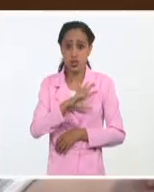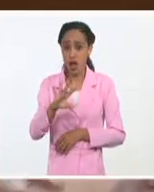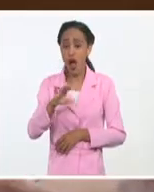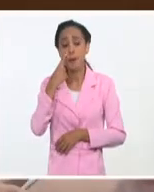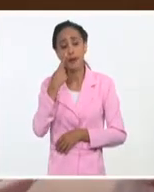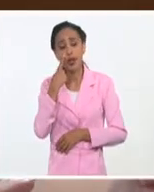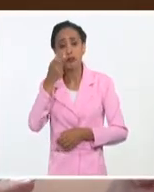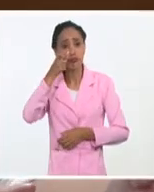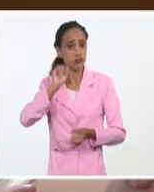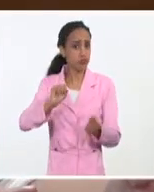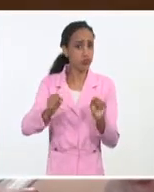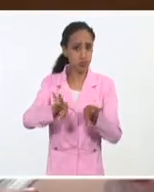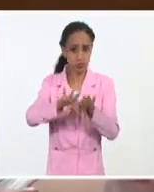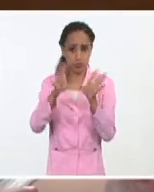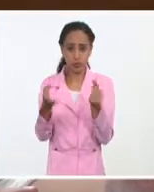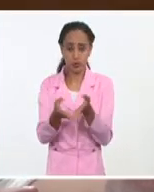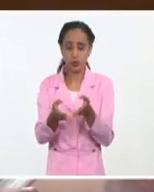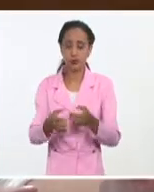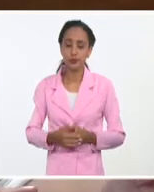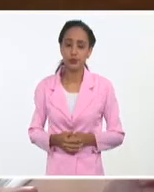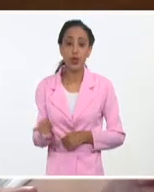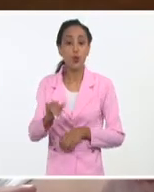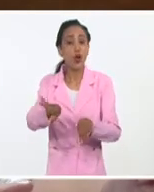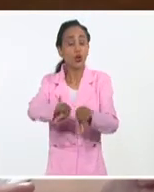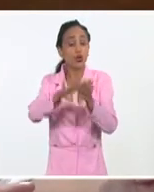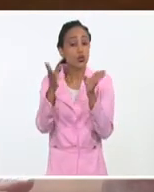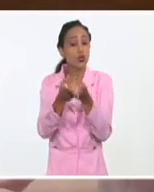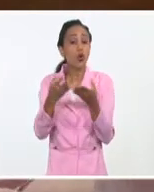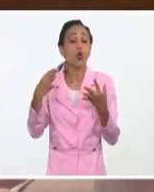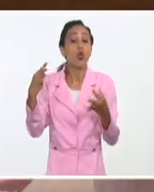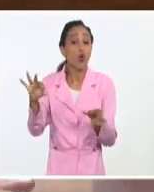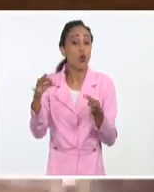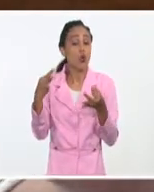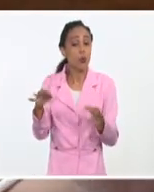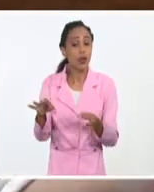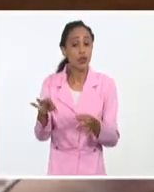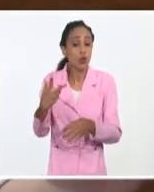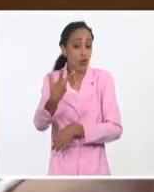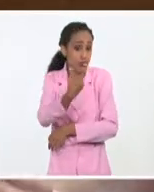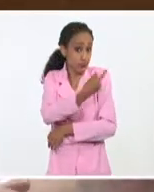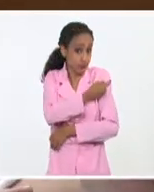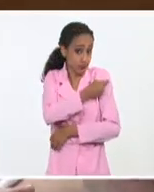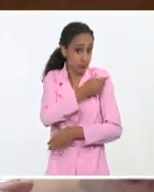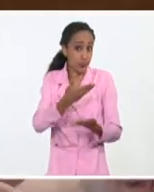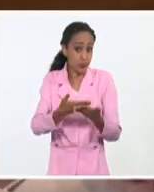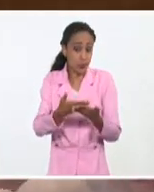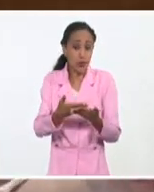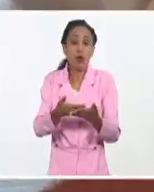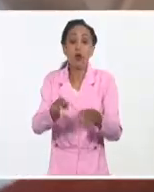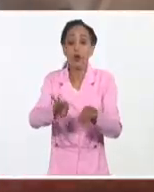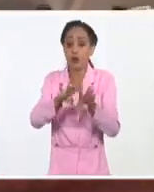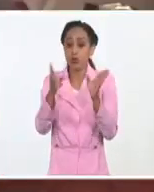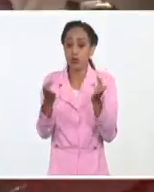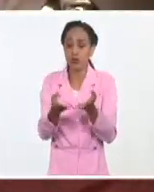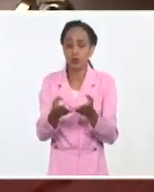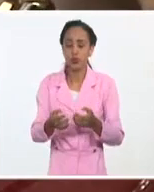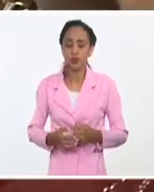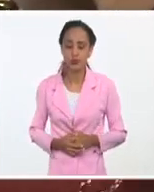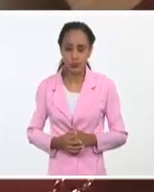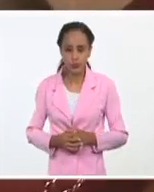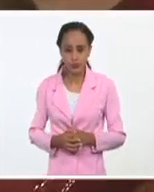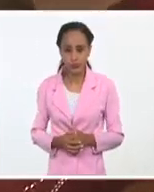hemos garantizado, que ha sido muy fuerte, toda la documentación que lleva la intervención y los estudios, los insumos, los gastables y las tecnologías. En tanto,